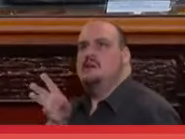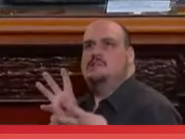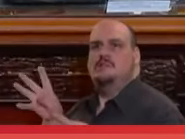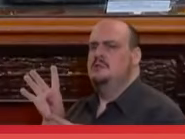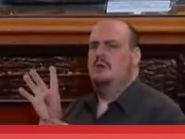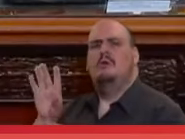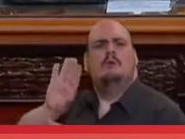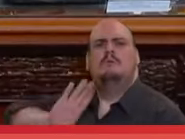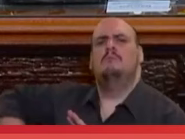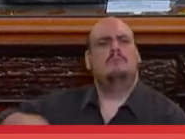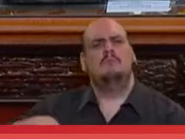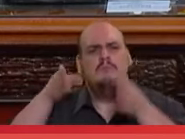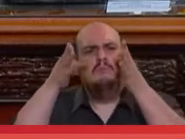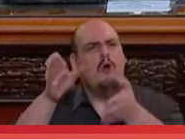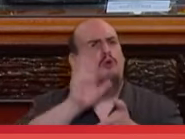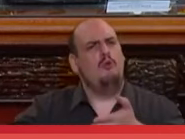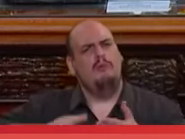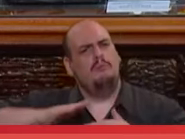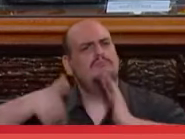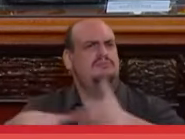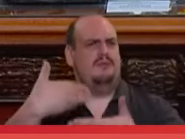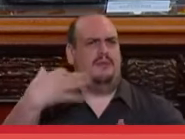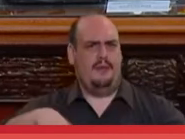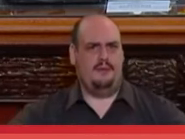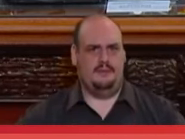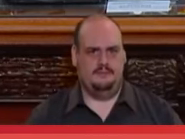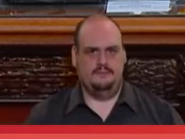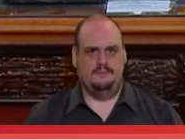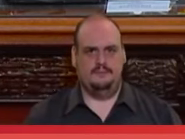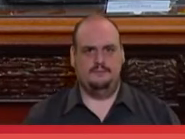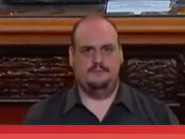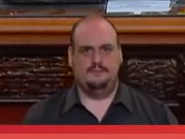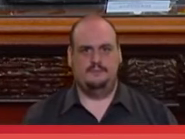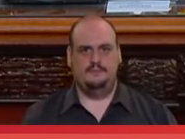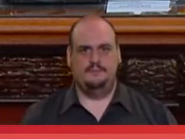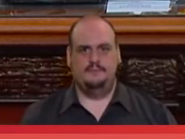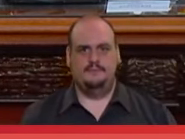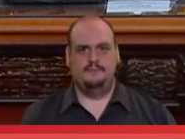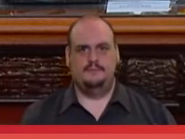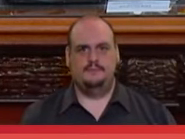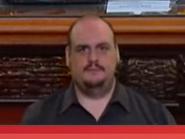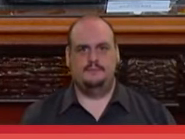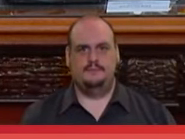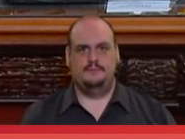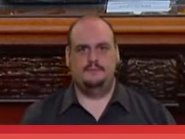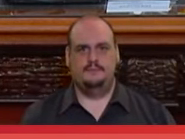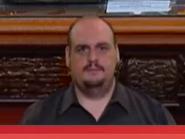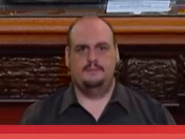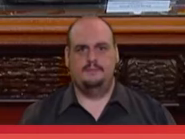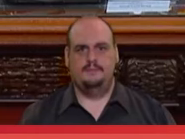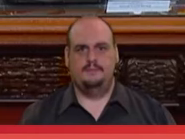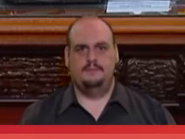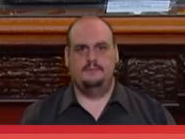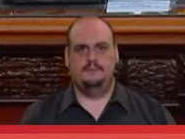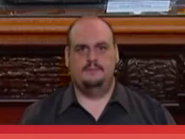cordobeses y no tenemos puertos, somos una provincia mediterránea. Vivimos pensando en la producción, vivimos pensando en la producción y en la